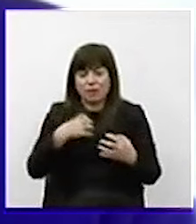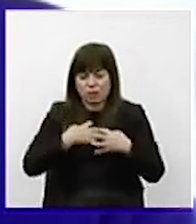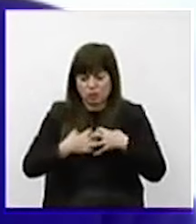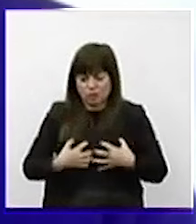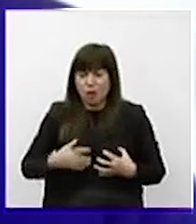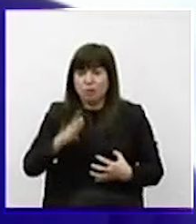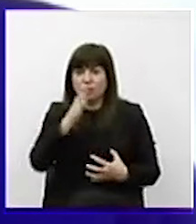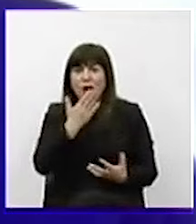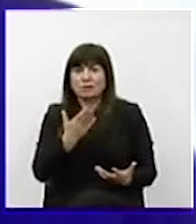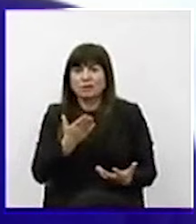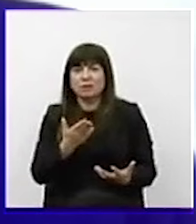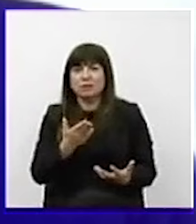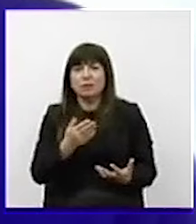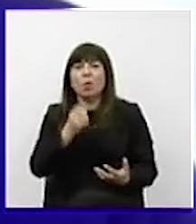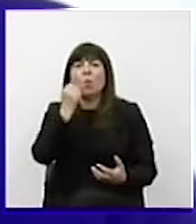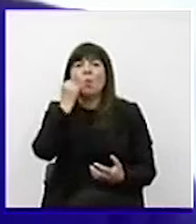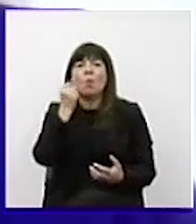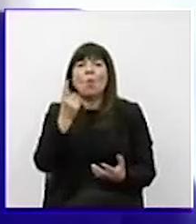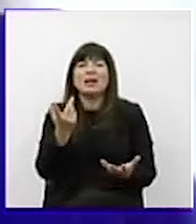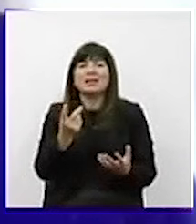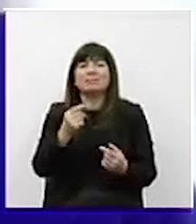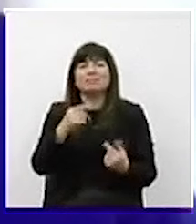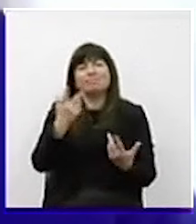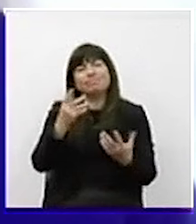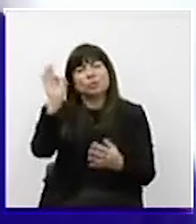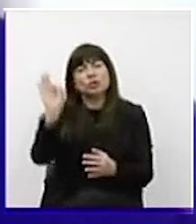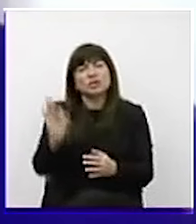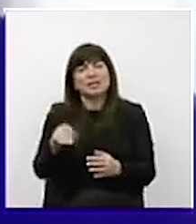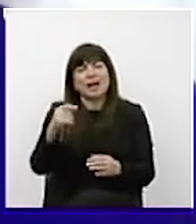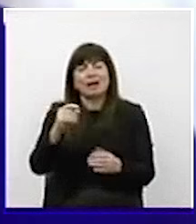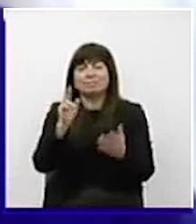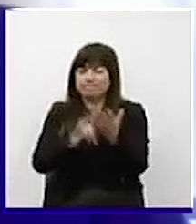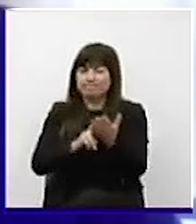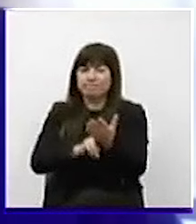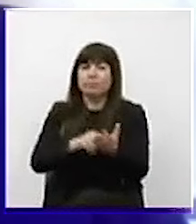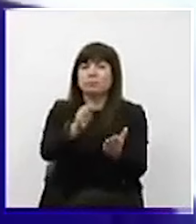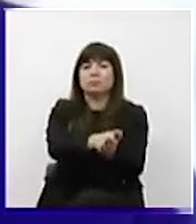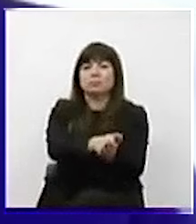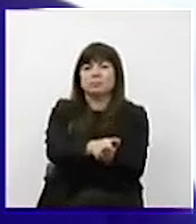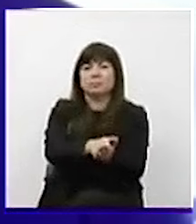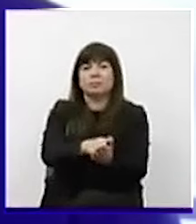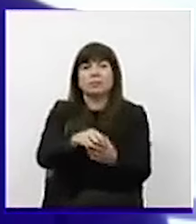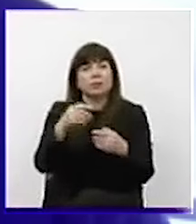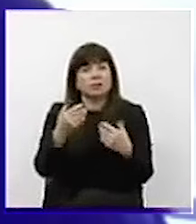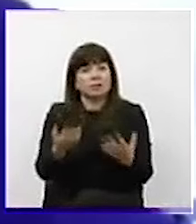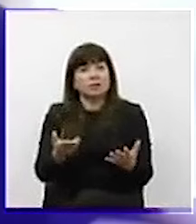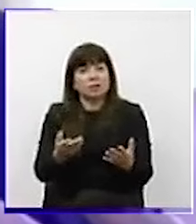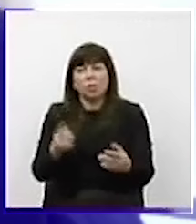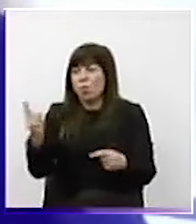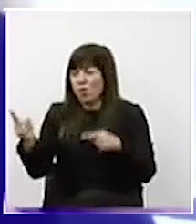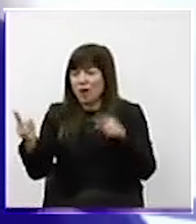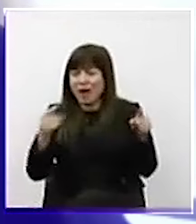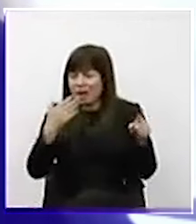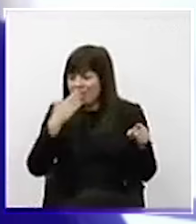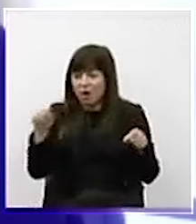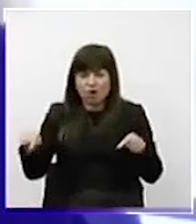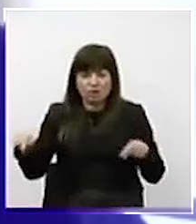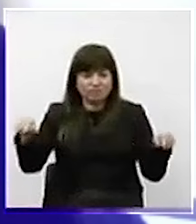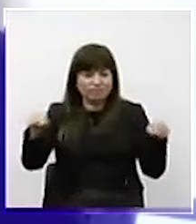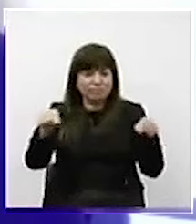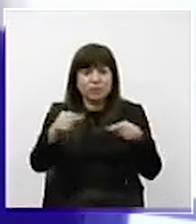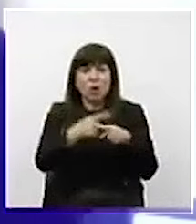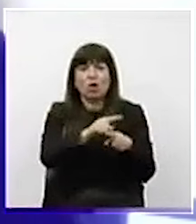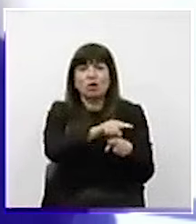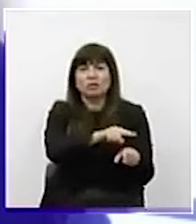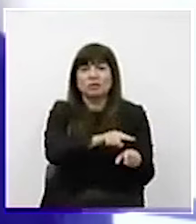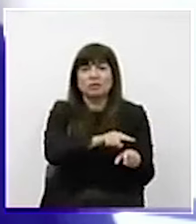asintomáticos, cuál es la tasa de letalidad efectiva. Y dependiendo de eso, si una estrategia es mejor que la otra. ¿Dónde puede haber polémica